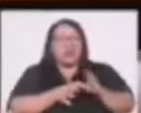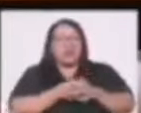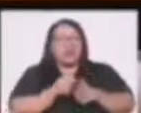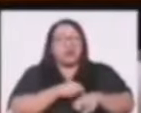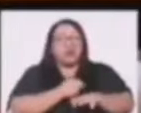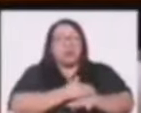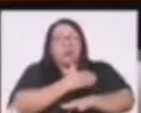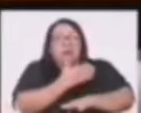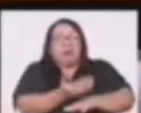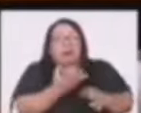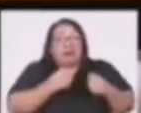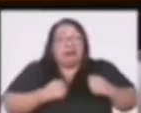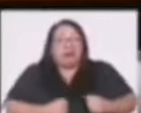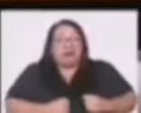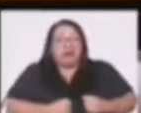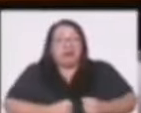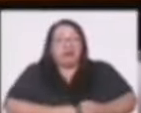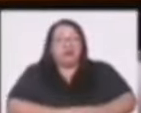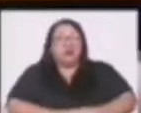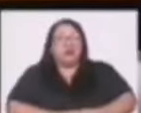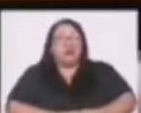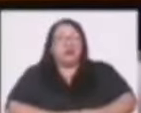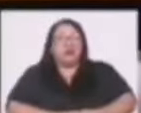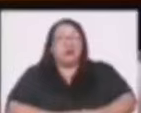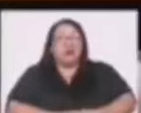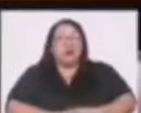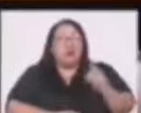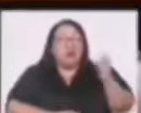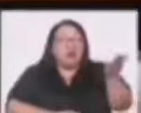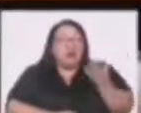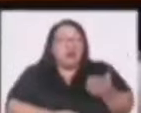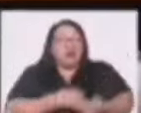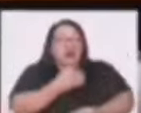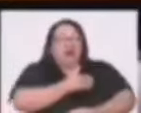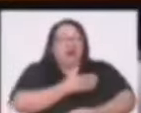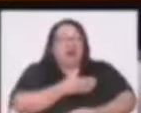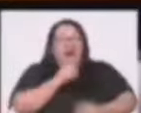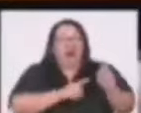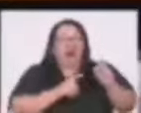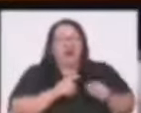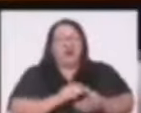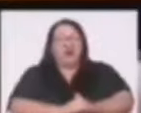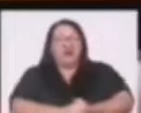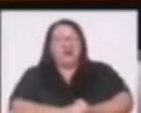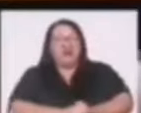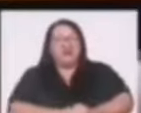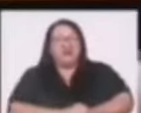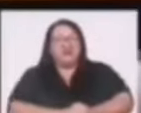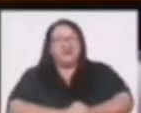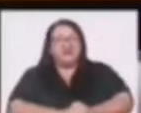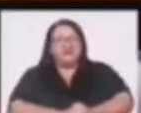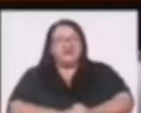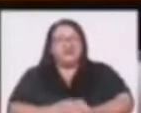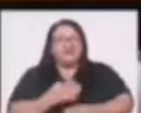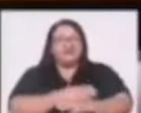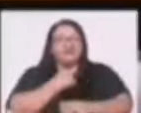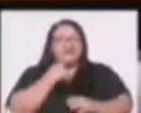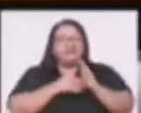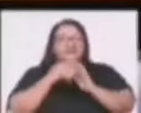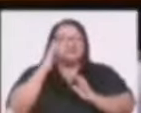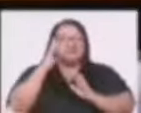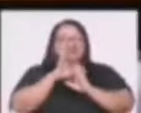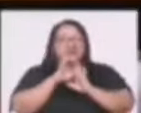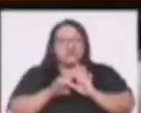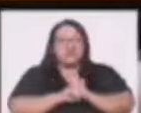permanecer quizás un periodo más, para recibir los favores de aquel que había irrumpido en el mandato